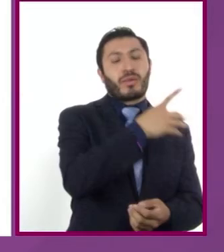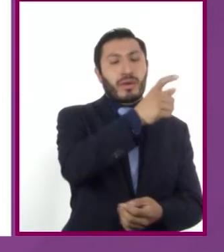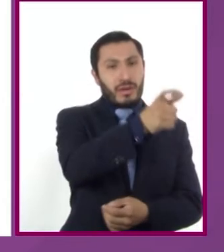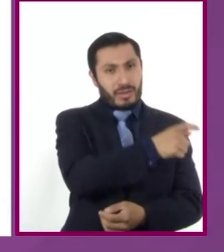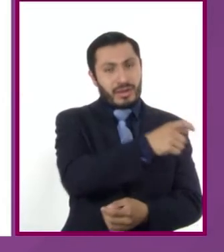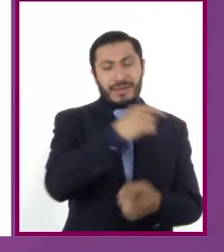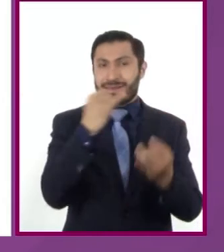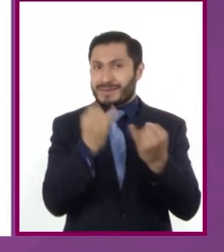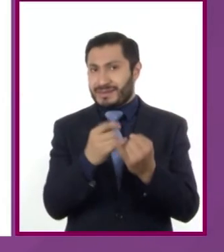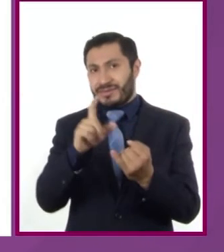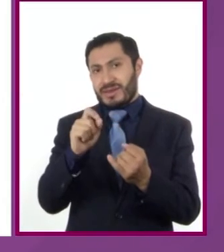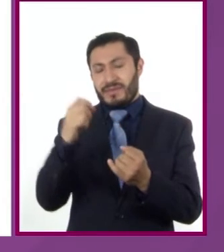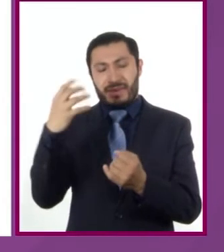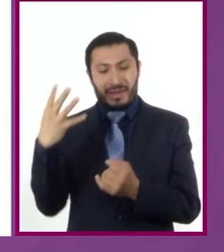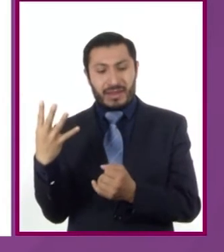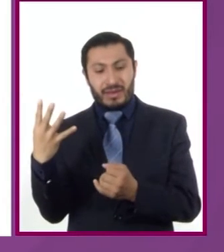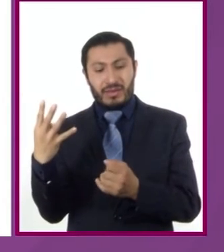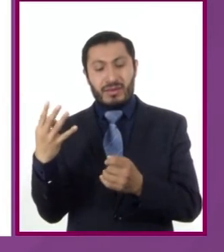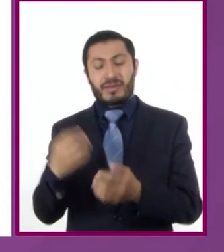4x igual a 24.